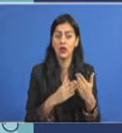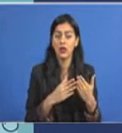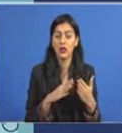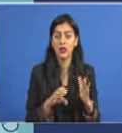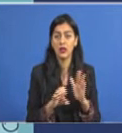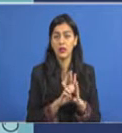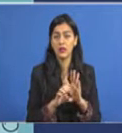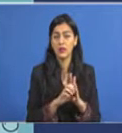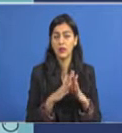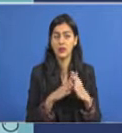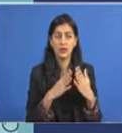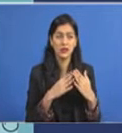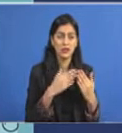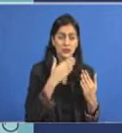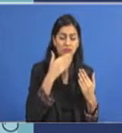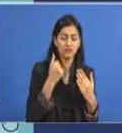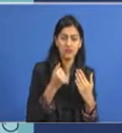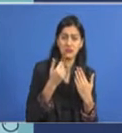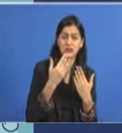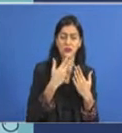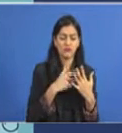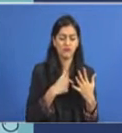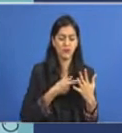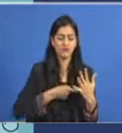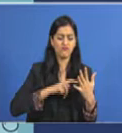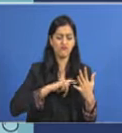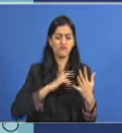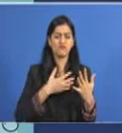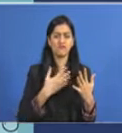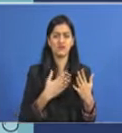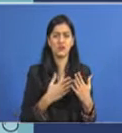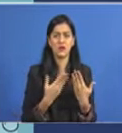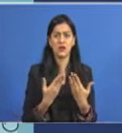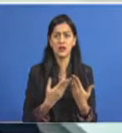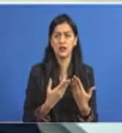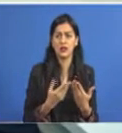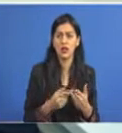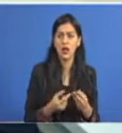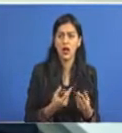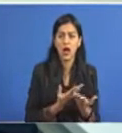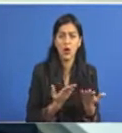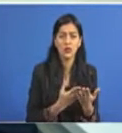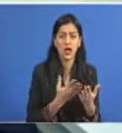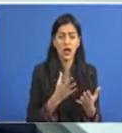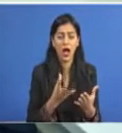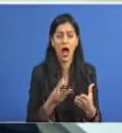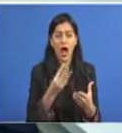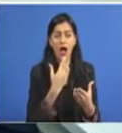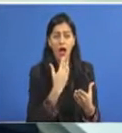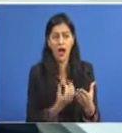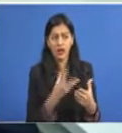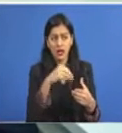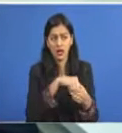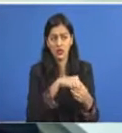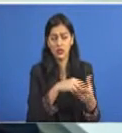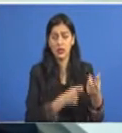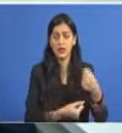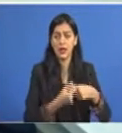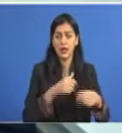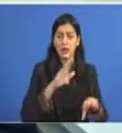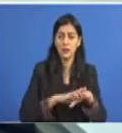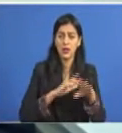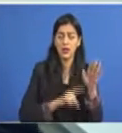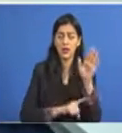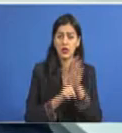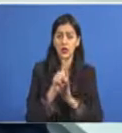más personalizado, optar por los profesionales que existen en el mercado y la empresa que tiene en el mercado, que permiten desarrollar algo